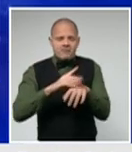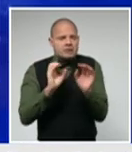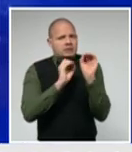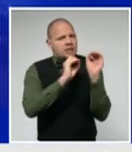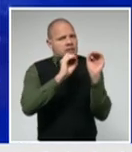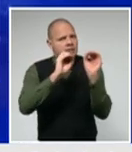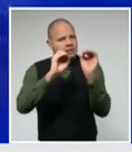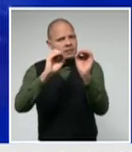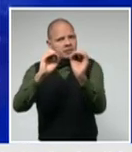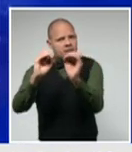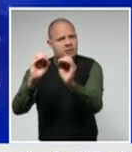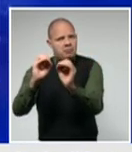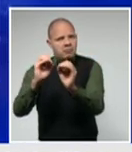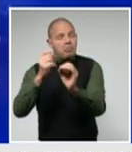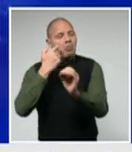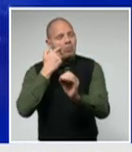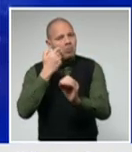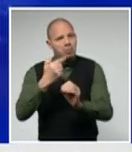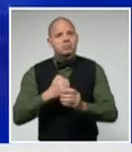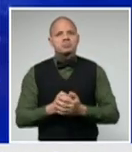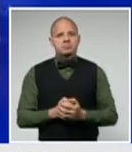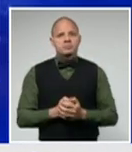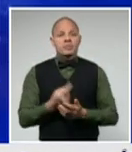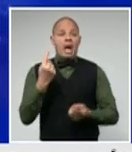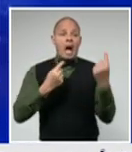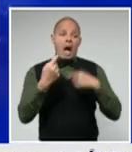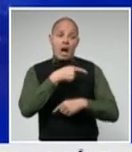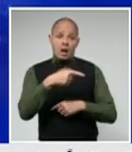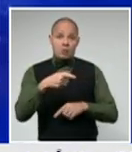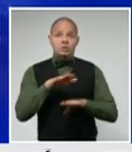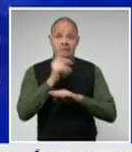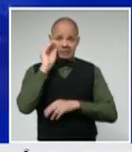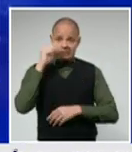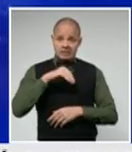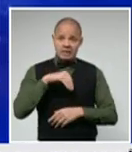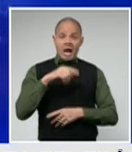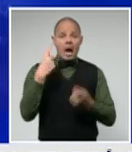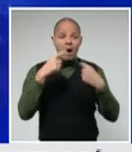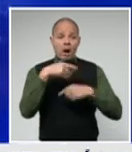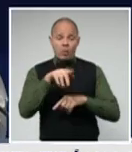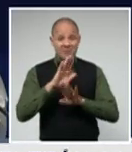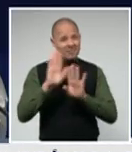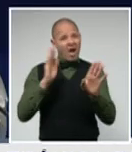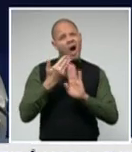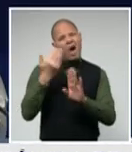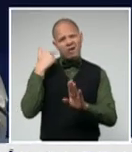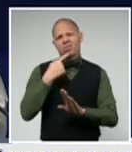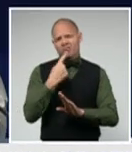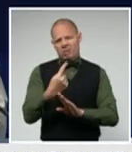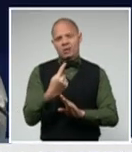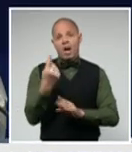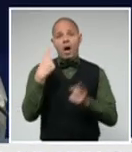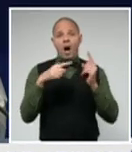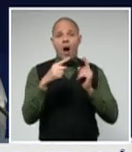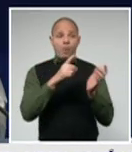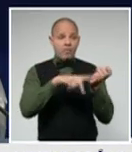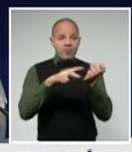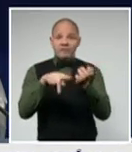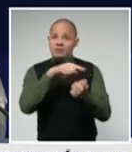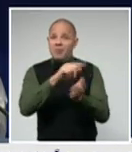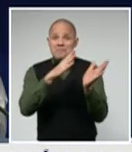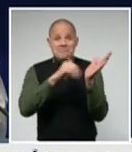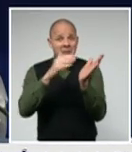COVID-19 desde hace más de 15 días y, como dijimos en una conferencia anterior, algunos desde hace varios